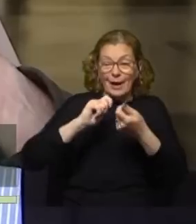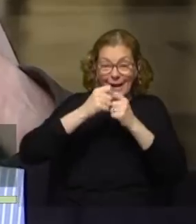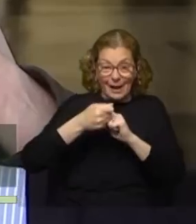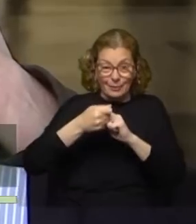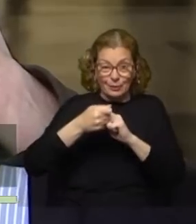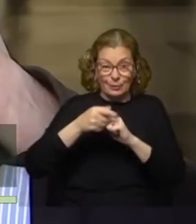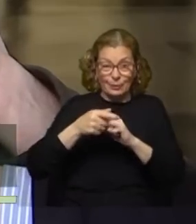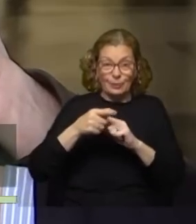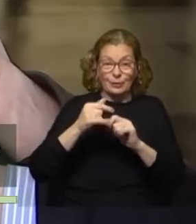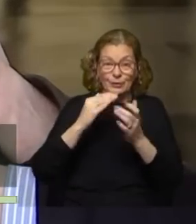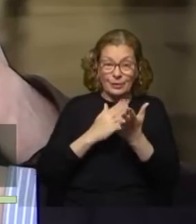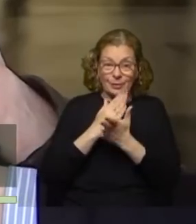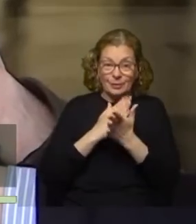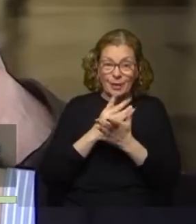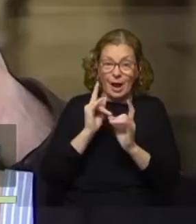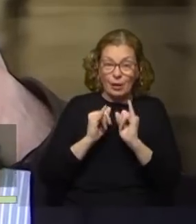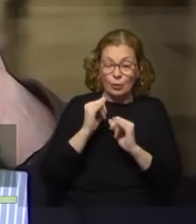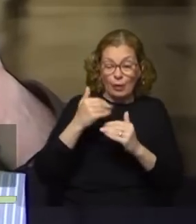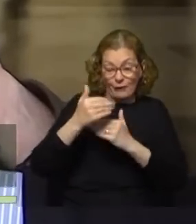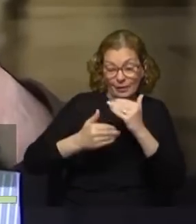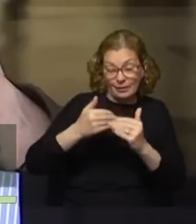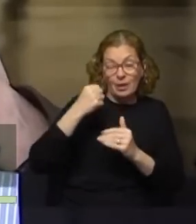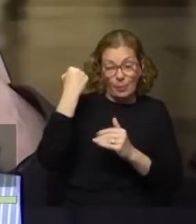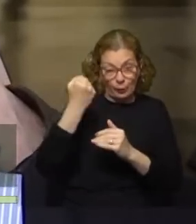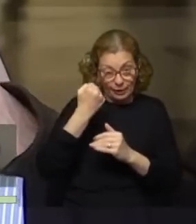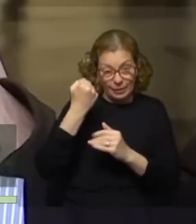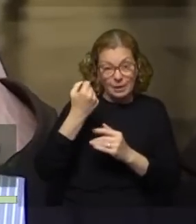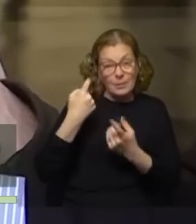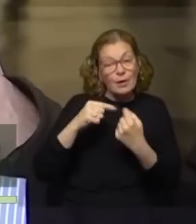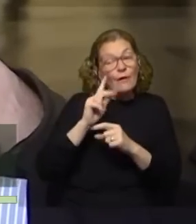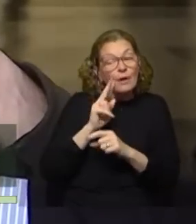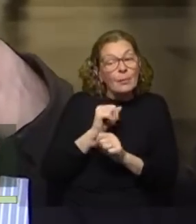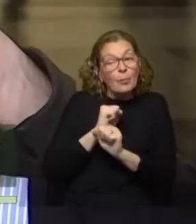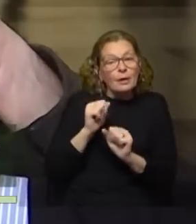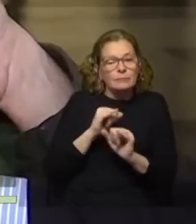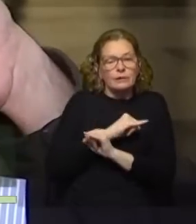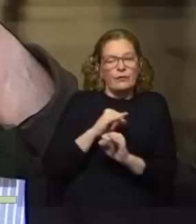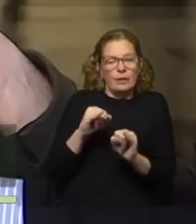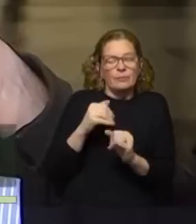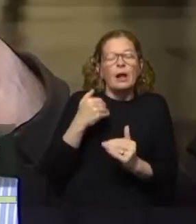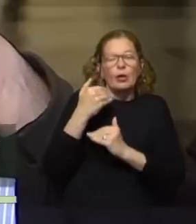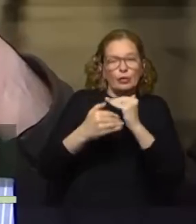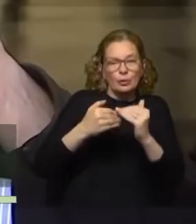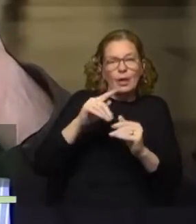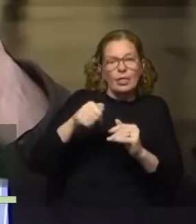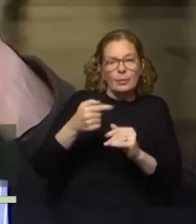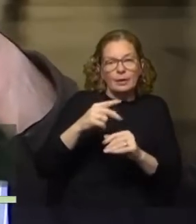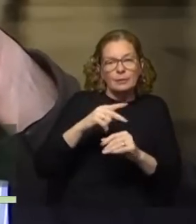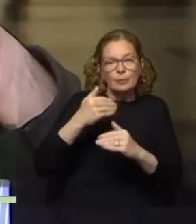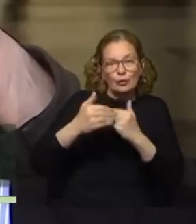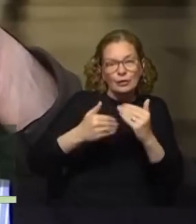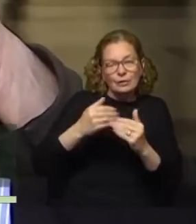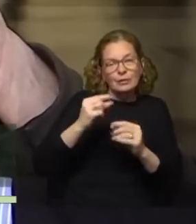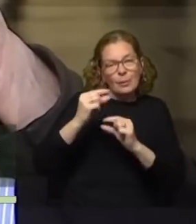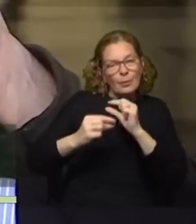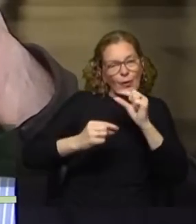hemos tenido sí algunos avances importantes ver si podemos cerrar eso para darle continuidad a un proceso que